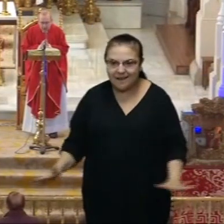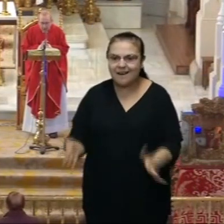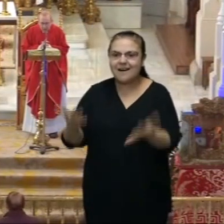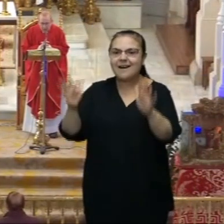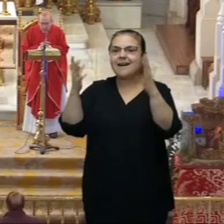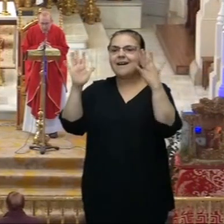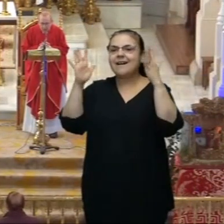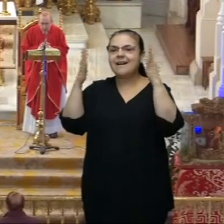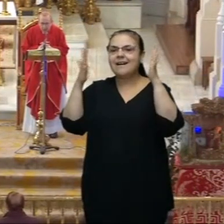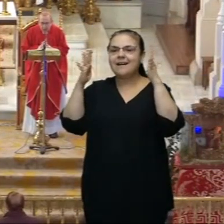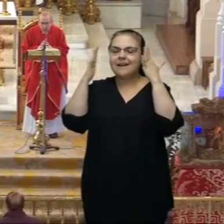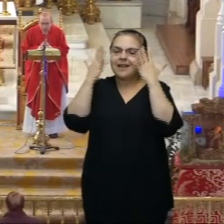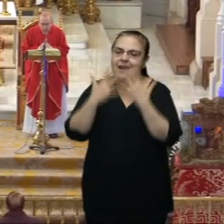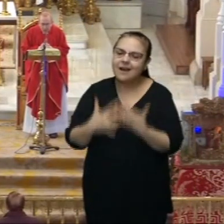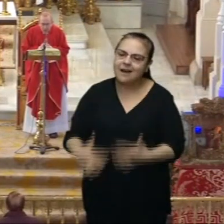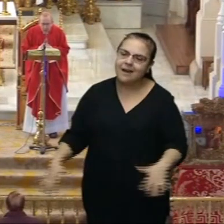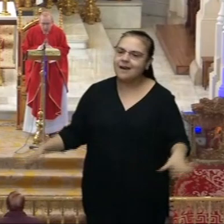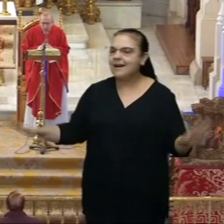Aleluya,